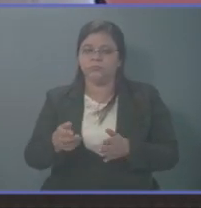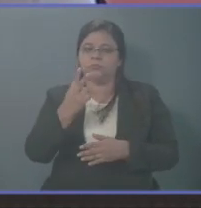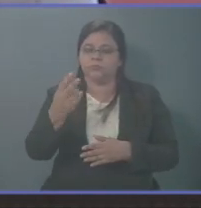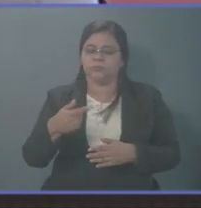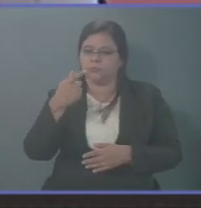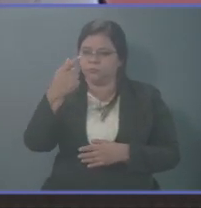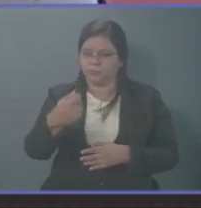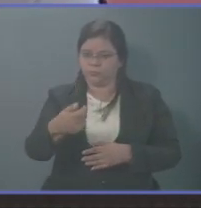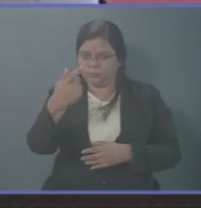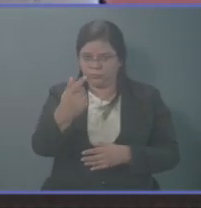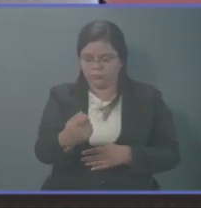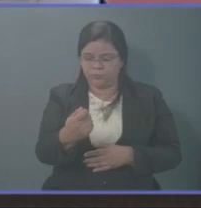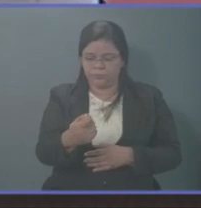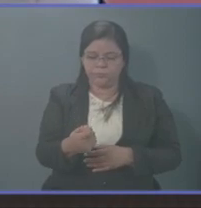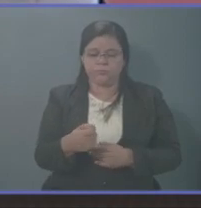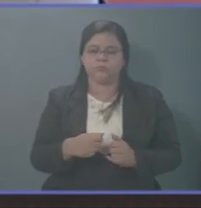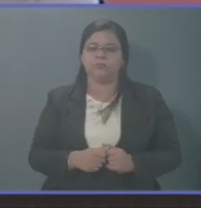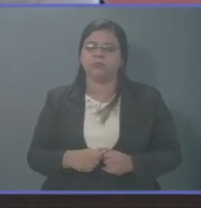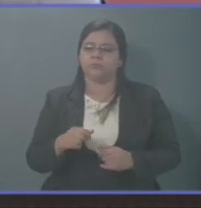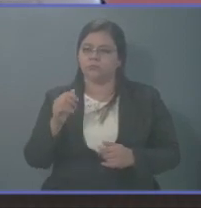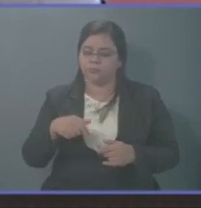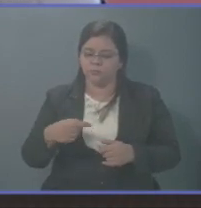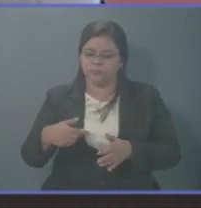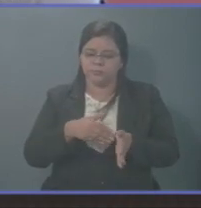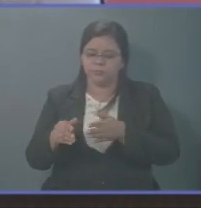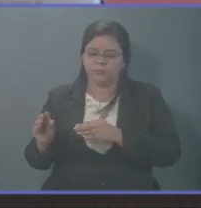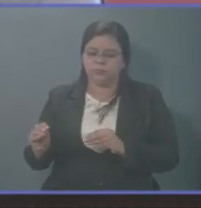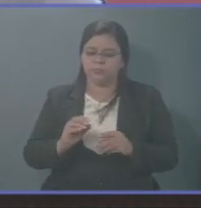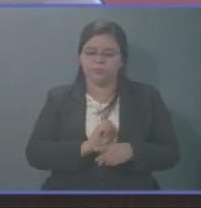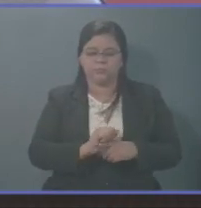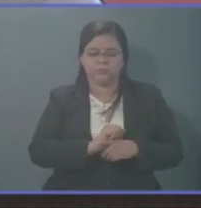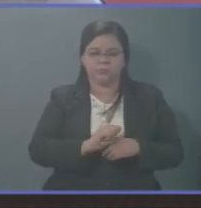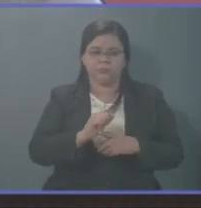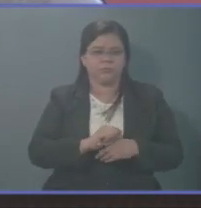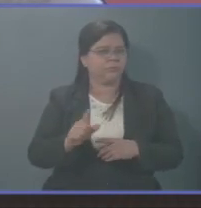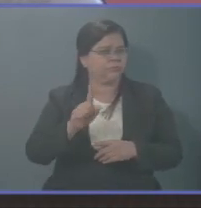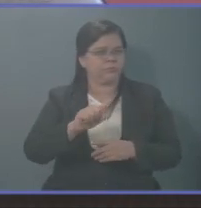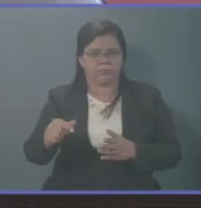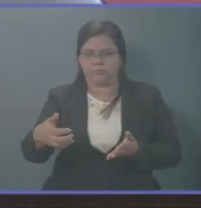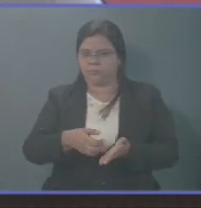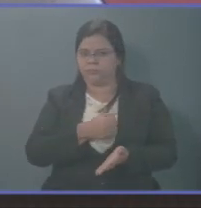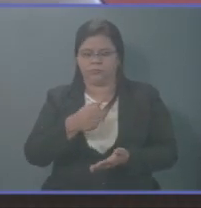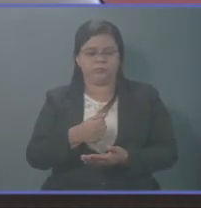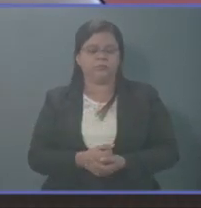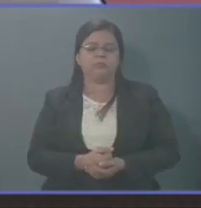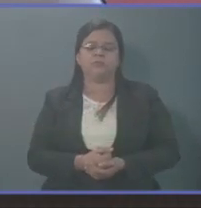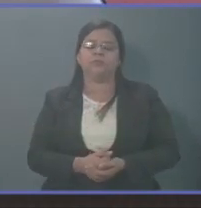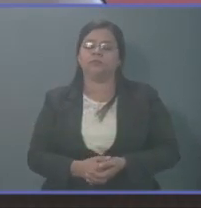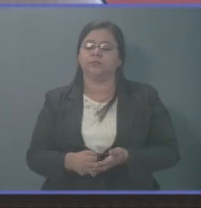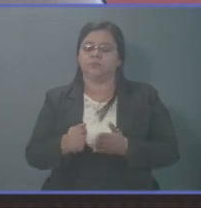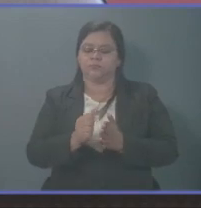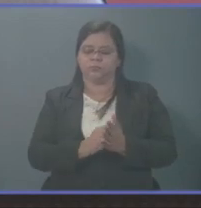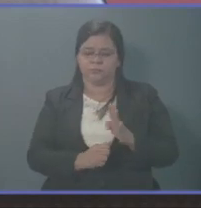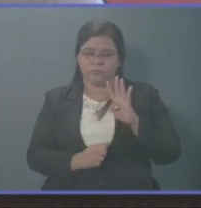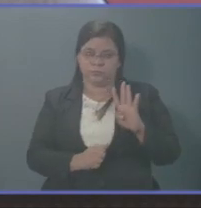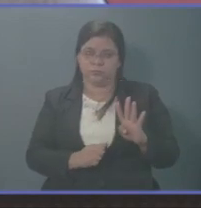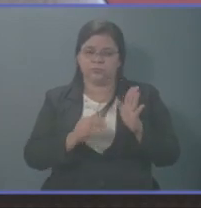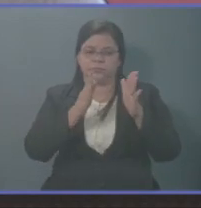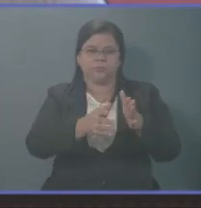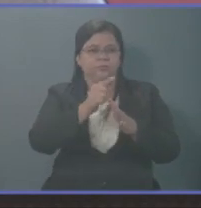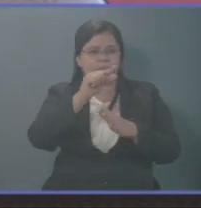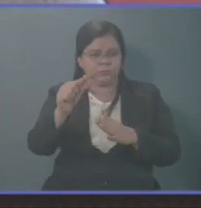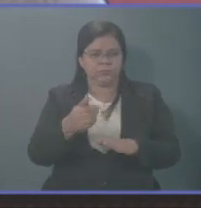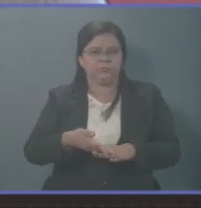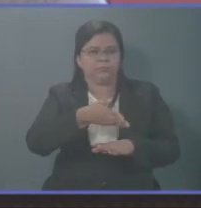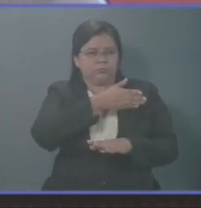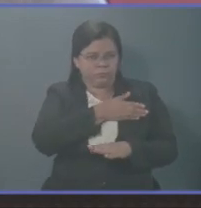de la vigencia del presente decreto sin que se causen multas. Artículo 4. Los sujetos pasivos que antes de la